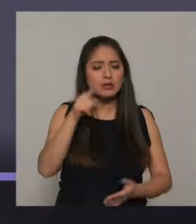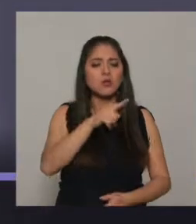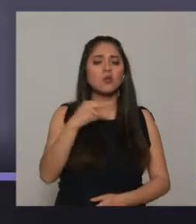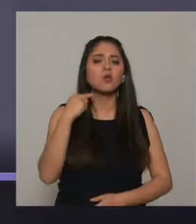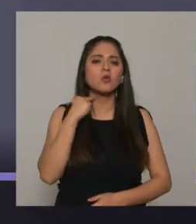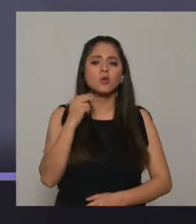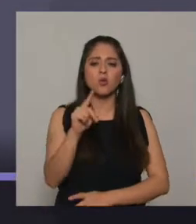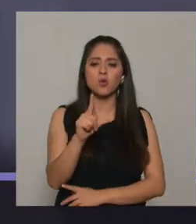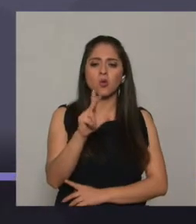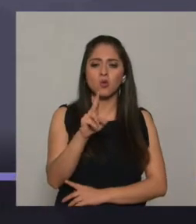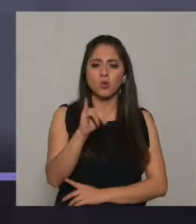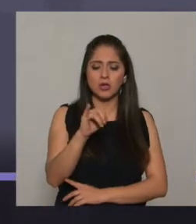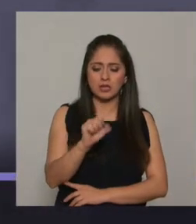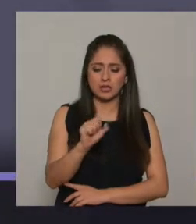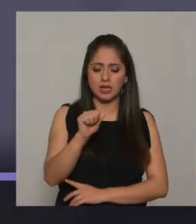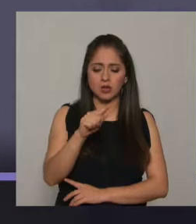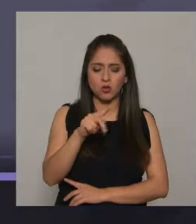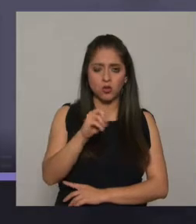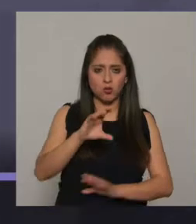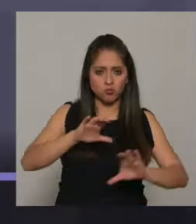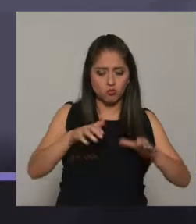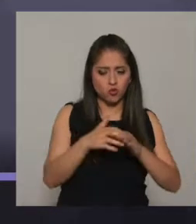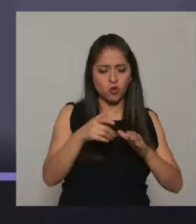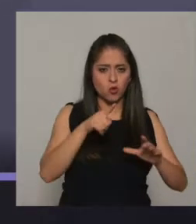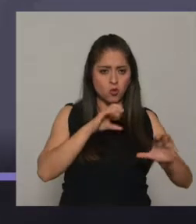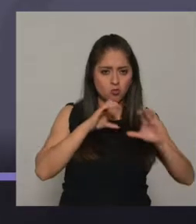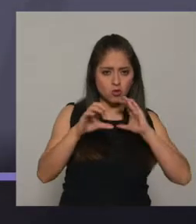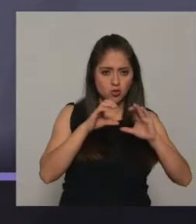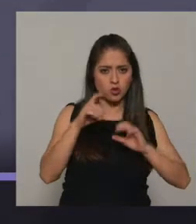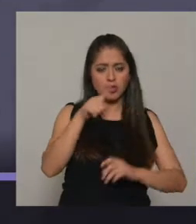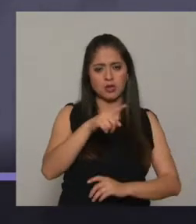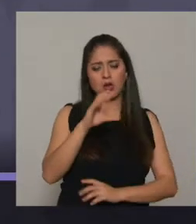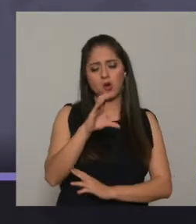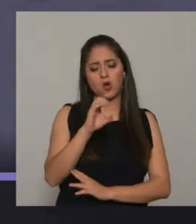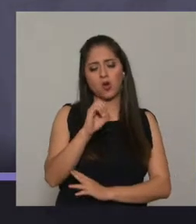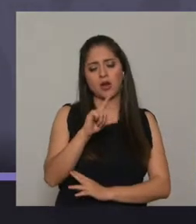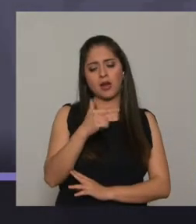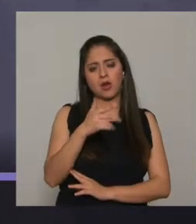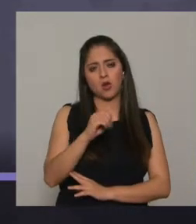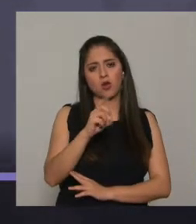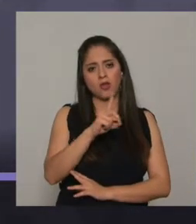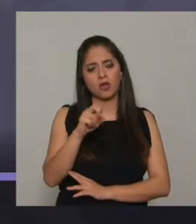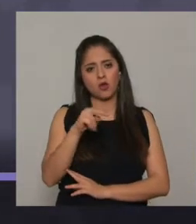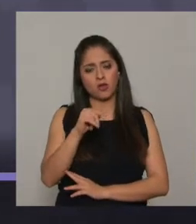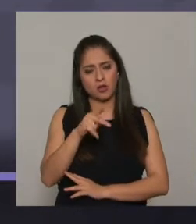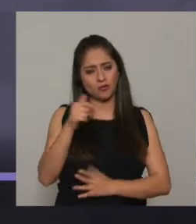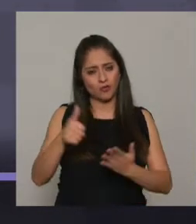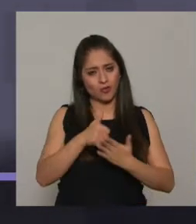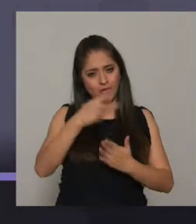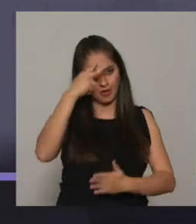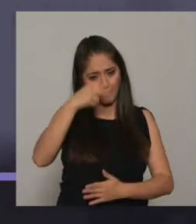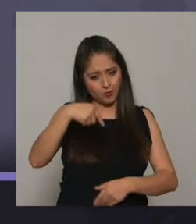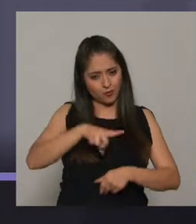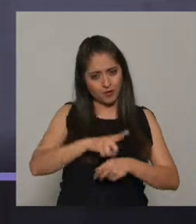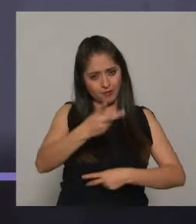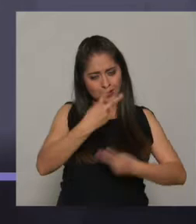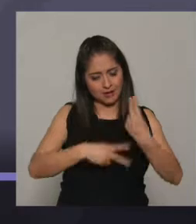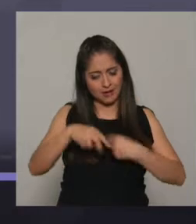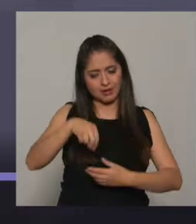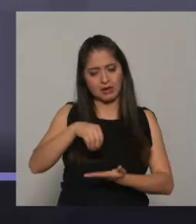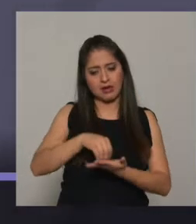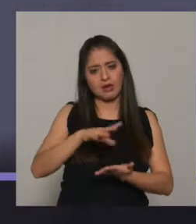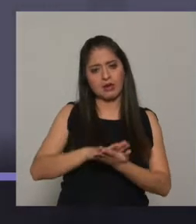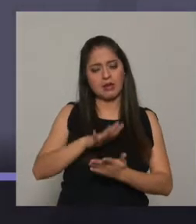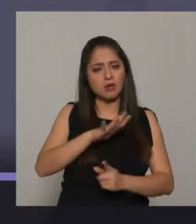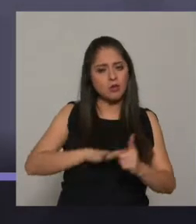notario Luis Antonio Montes de Oca, integrante de la Comisión de Comunicación del Colegio de Notarios de la Ciudad de México, su presencia hoy en Agenda y Contexto